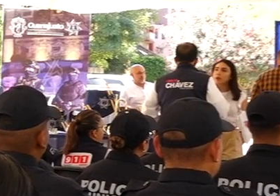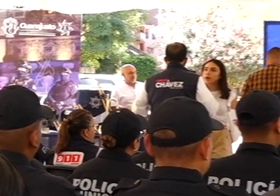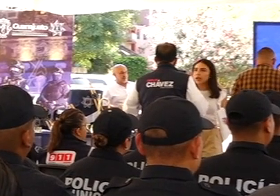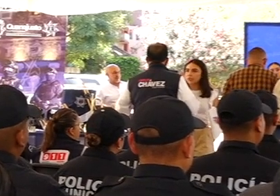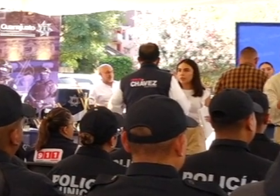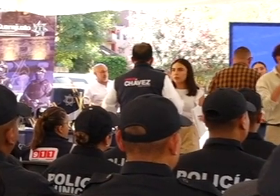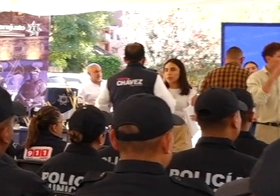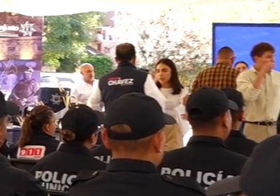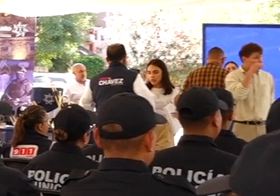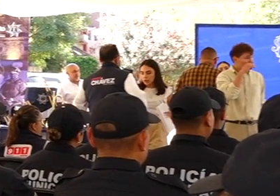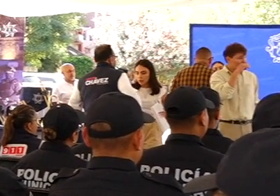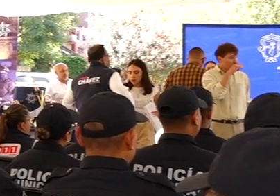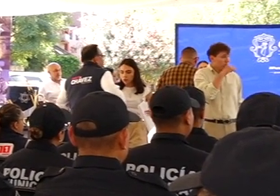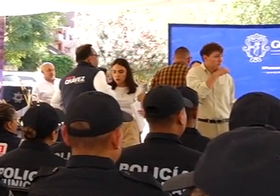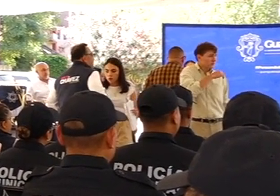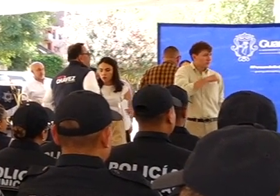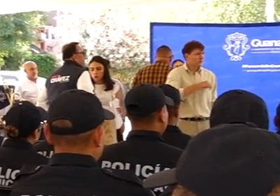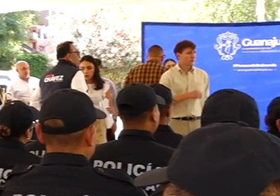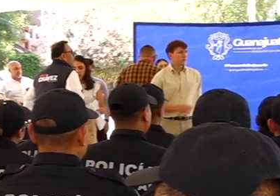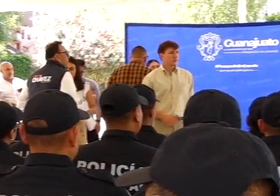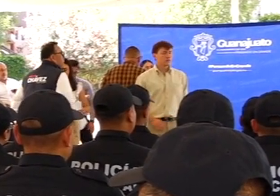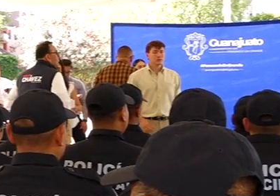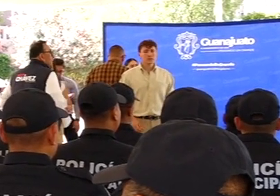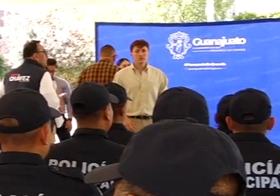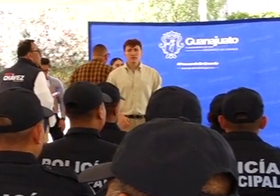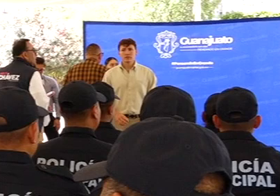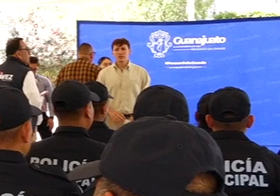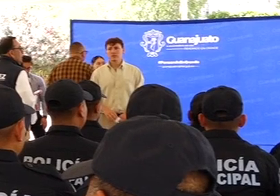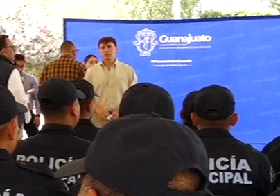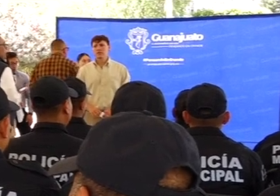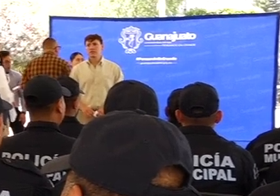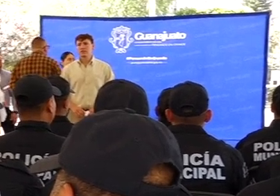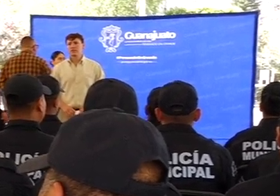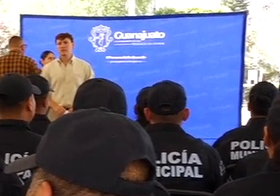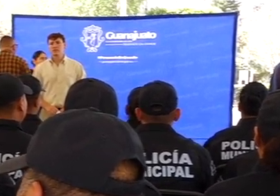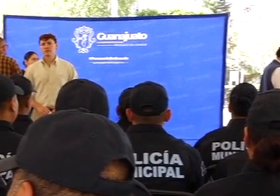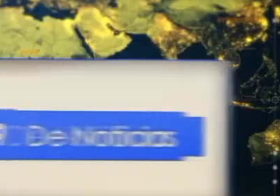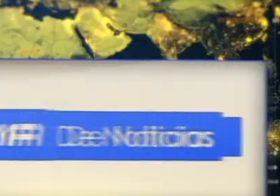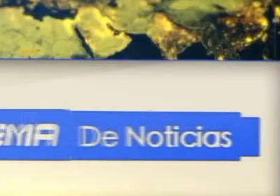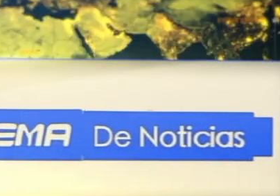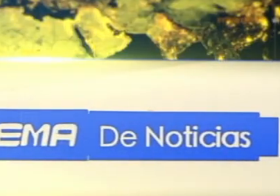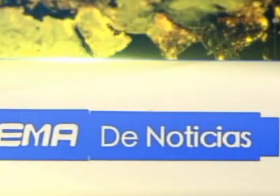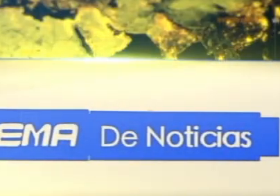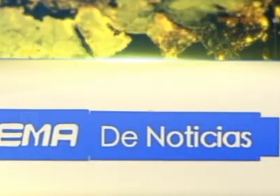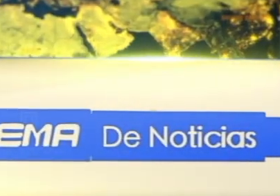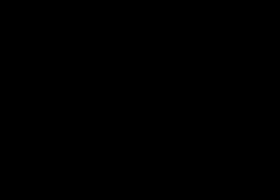Para el Sistema de Noticias de TV Guanajuato, con imágenes de Diego Hernández, Emanuel Menam.